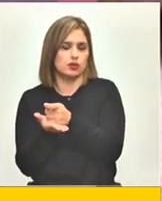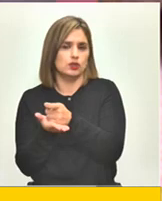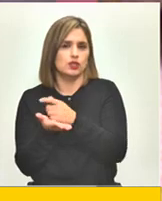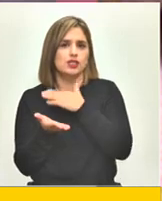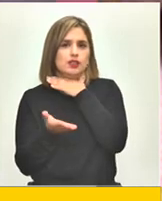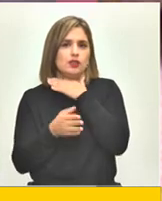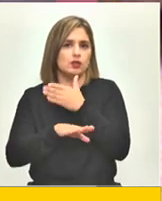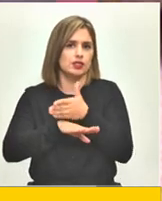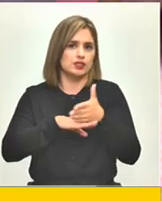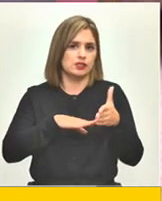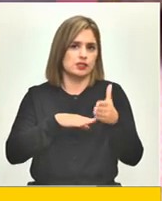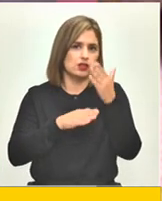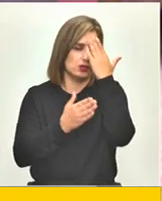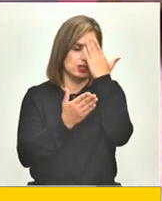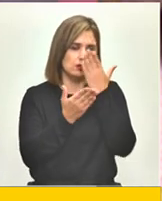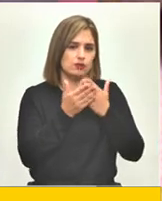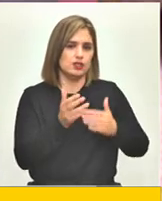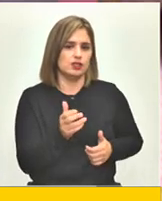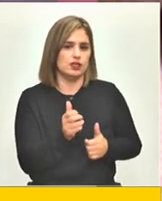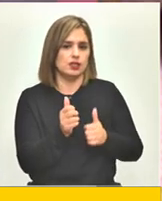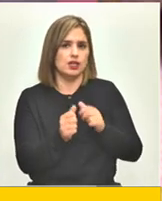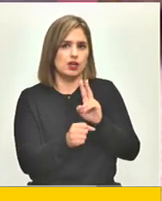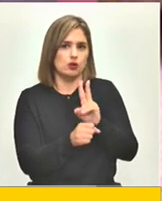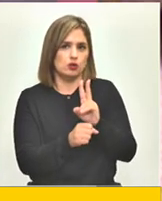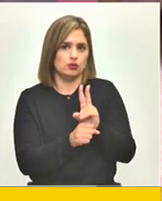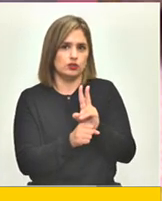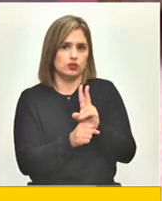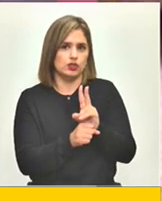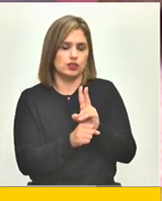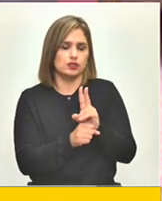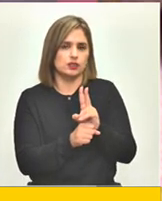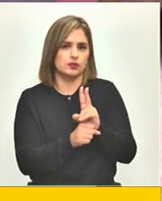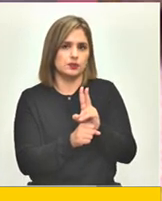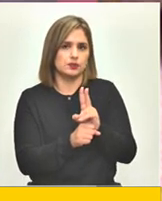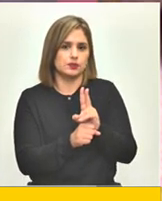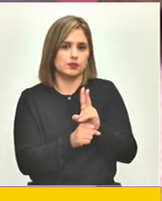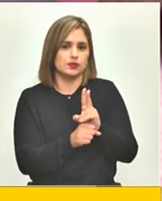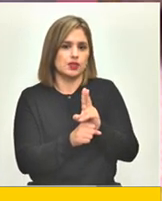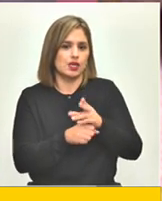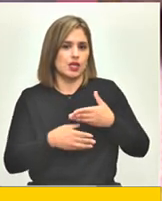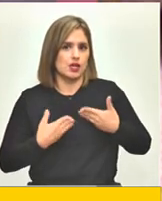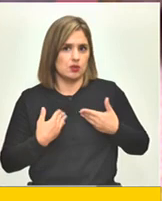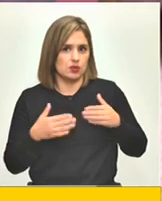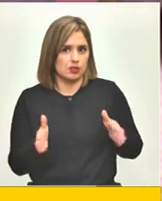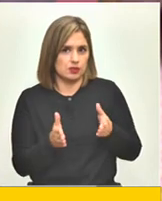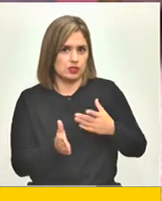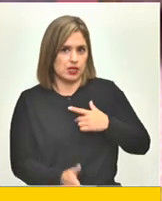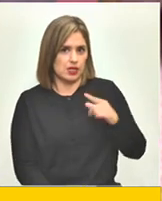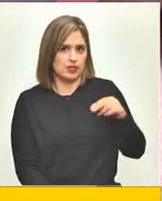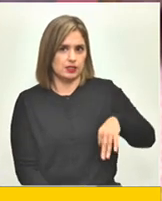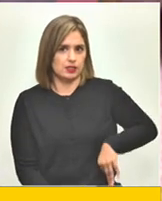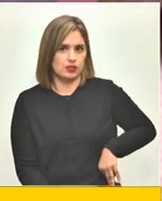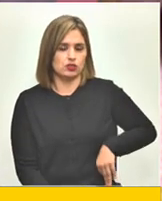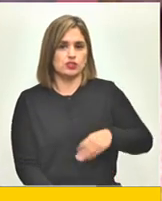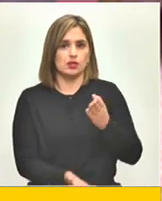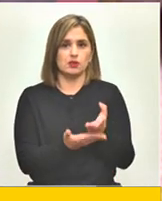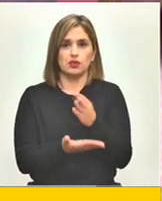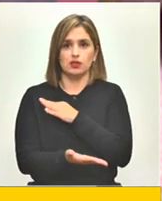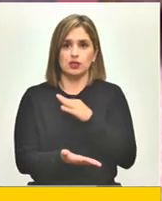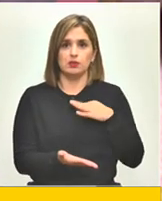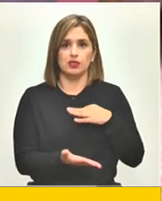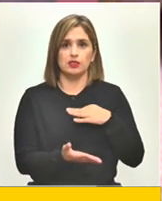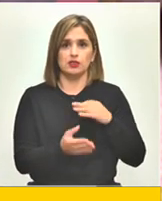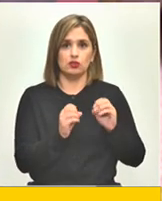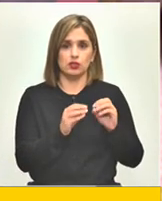enfrentan los y las asistentes y los profesores en el incentivo al retiro y por lo tanto Solicito que el Ministerio de Educación y la dirección